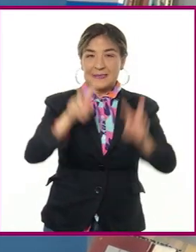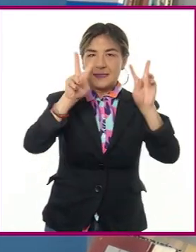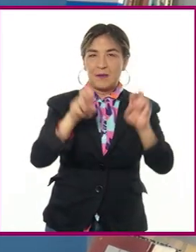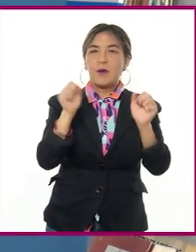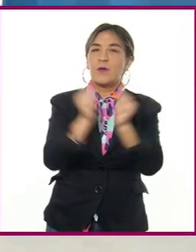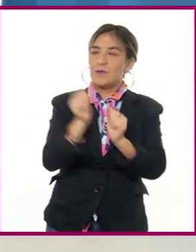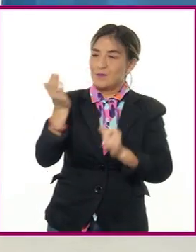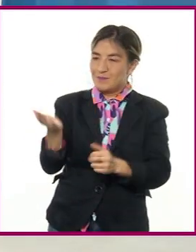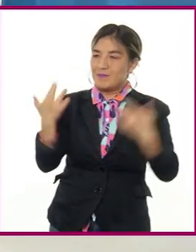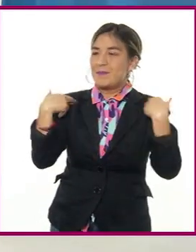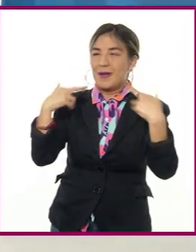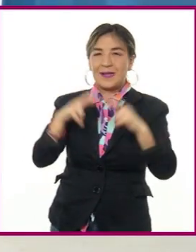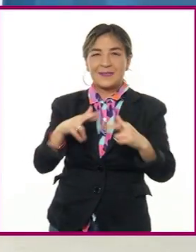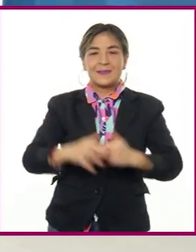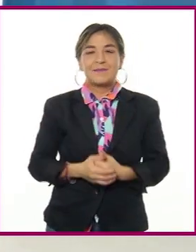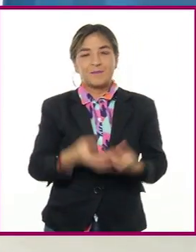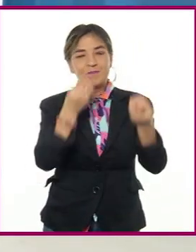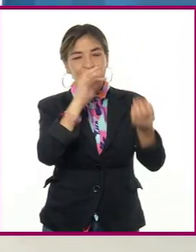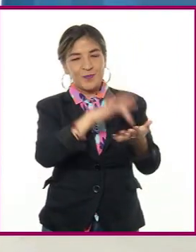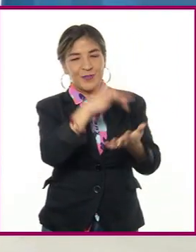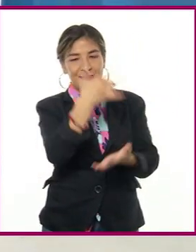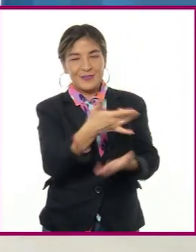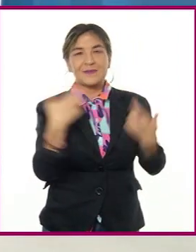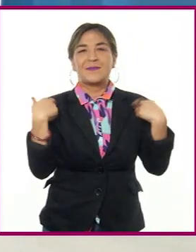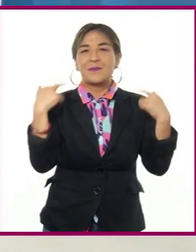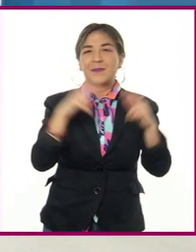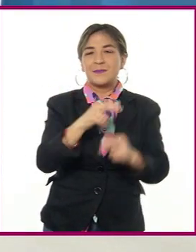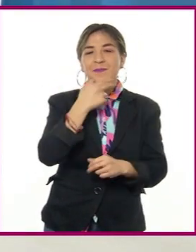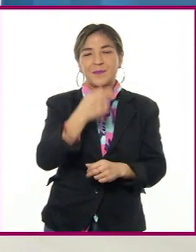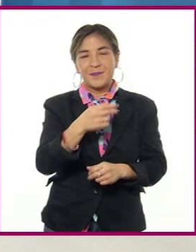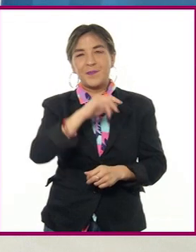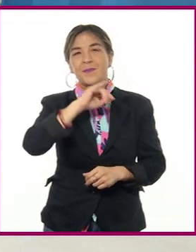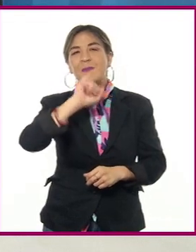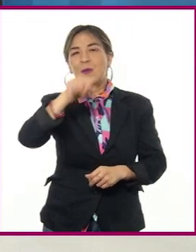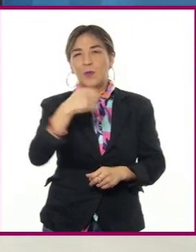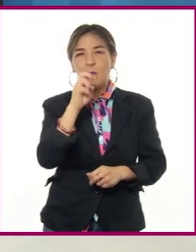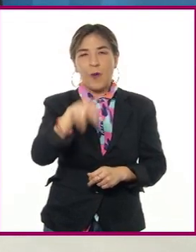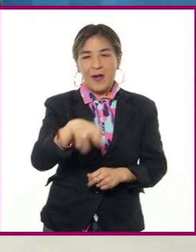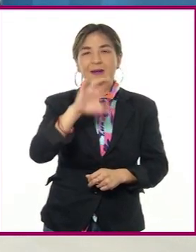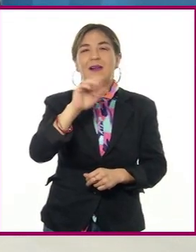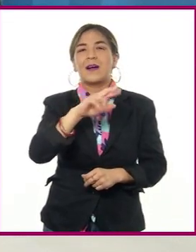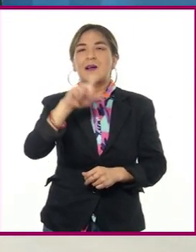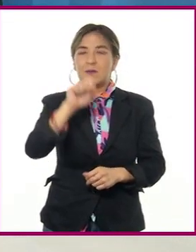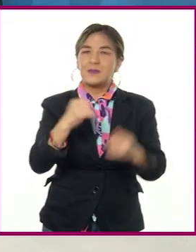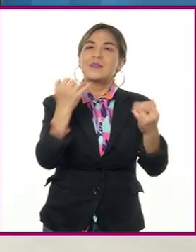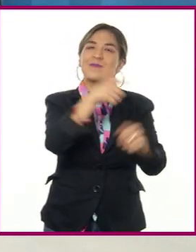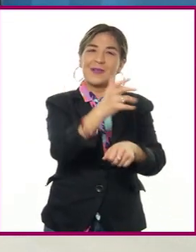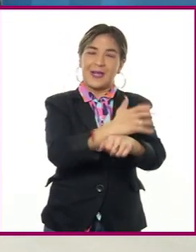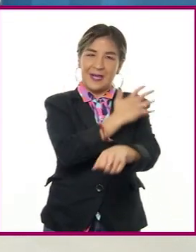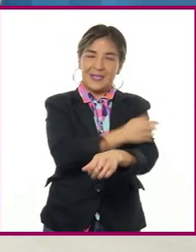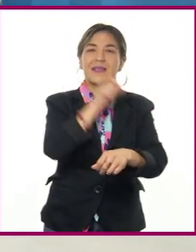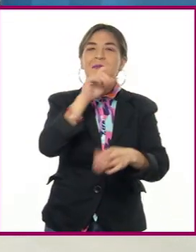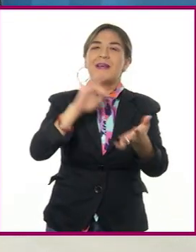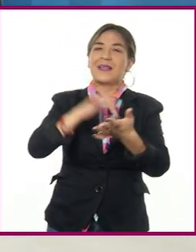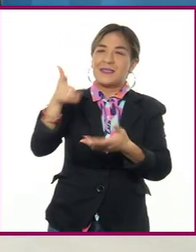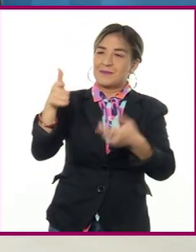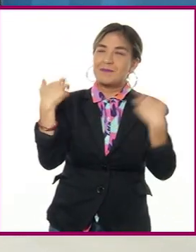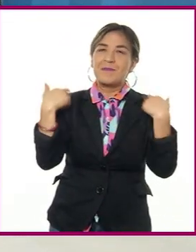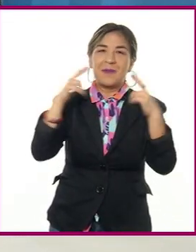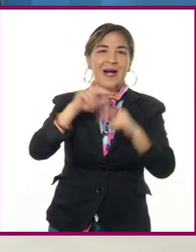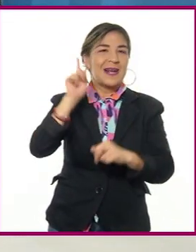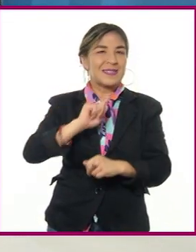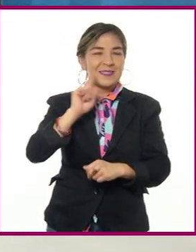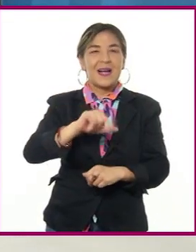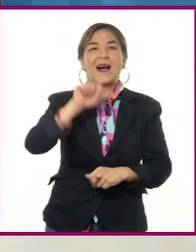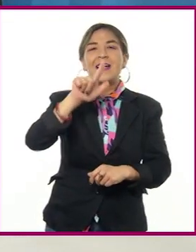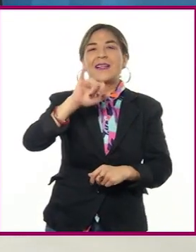con usted. Muchas gracias, maestro Juan Carlos, por acompañarnos. Agradezco también a la maestra Alejandra Santa Cruz y